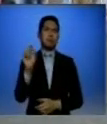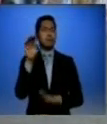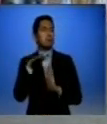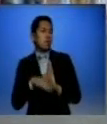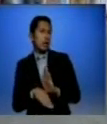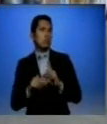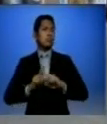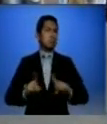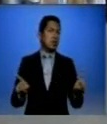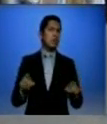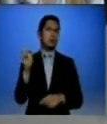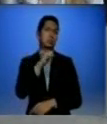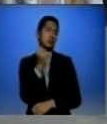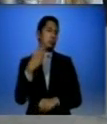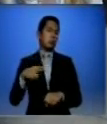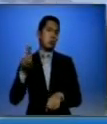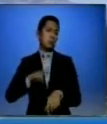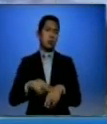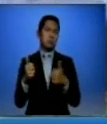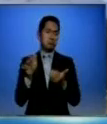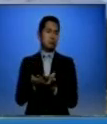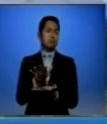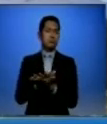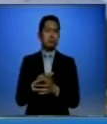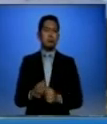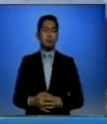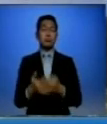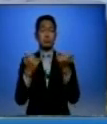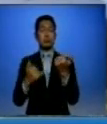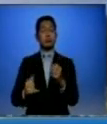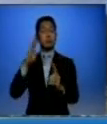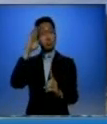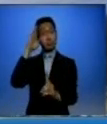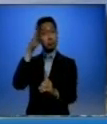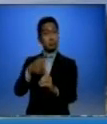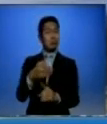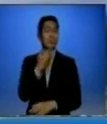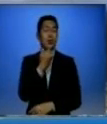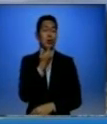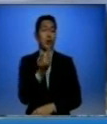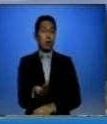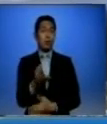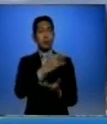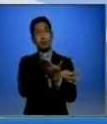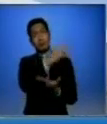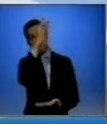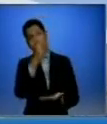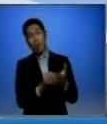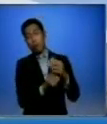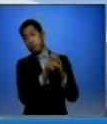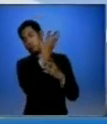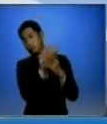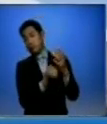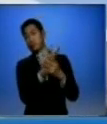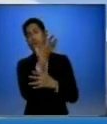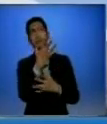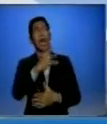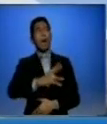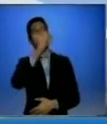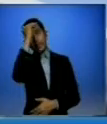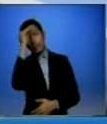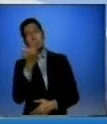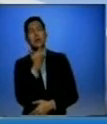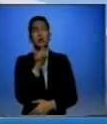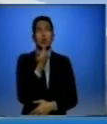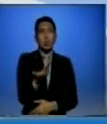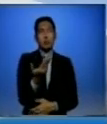está viendo normalmente todo tranquilo. Ahora el objetivo es aprender a vivir con esta belleza natural, que al momento se encuentra en una